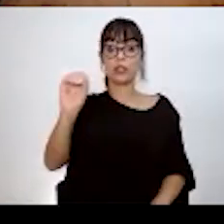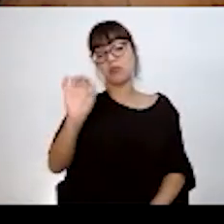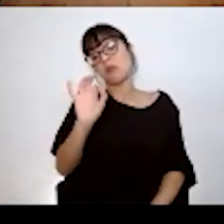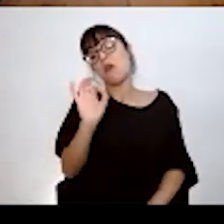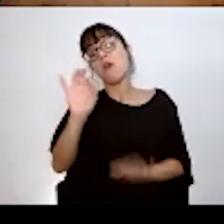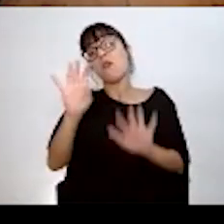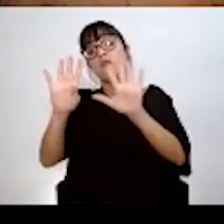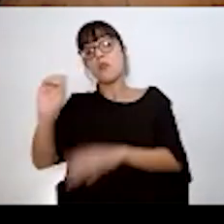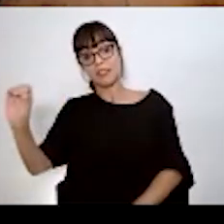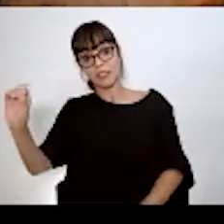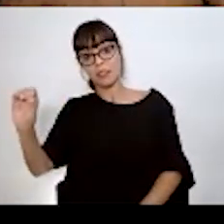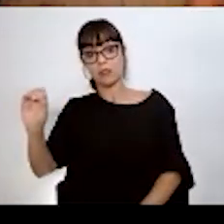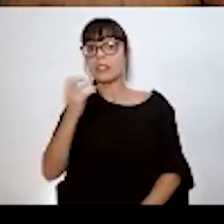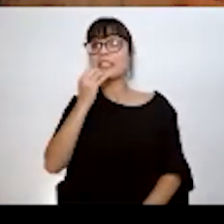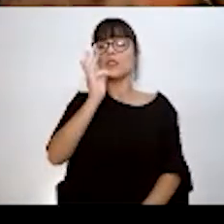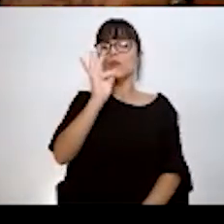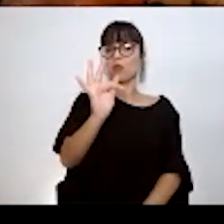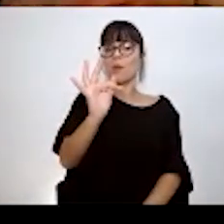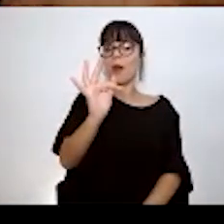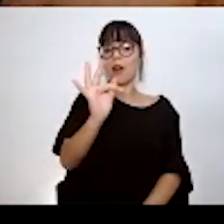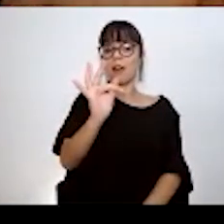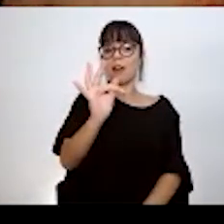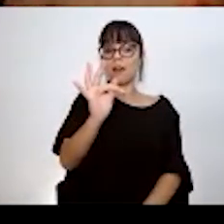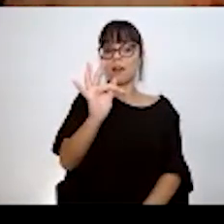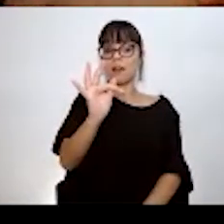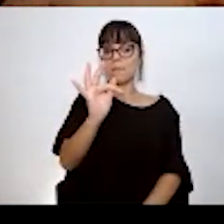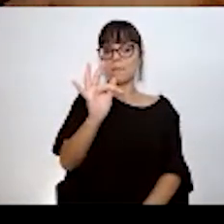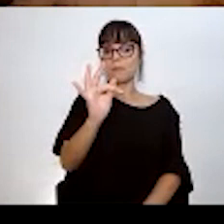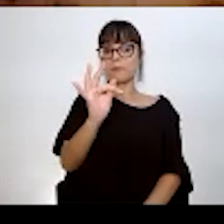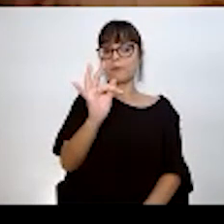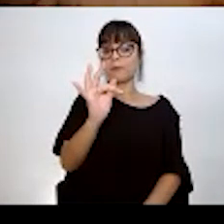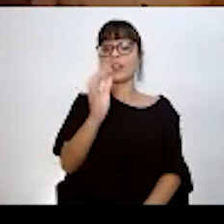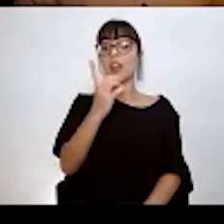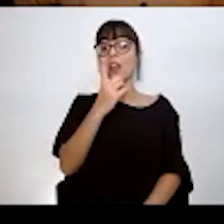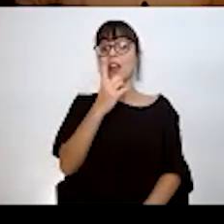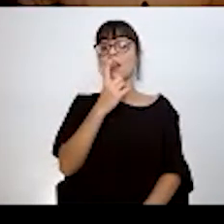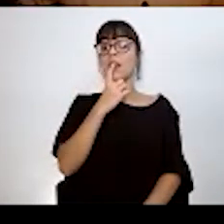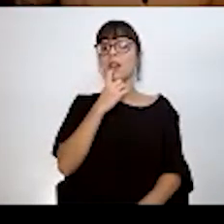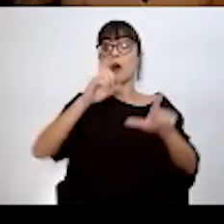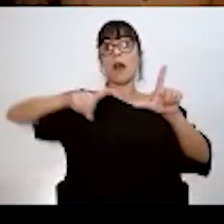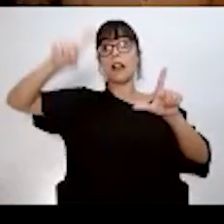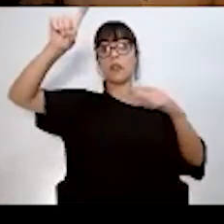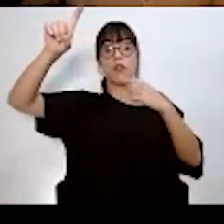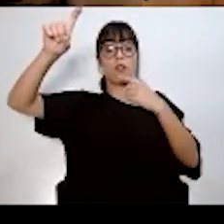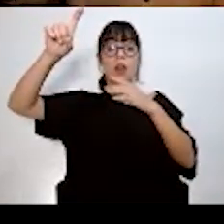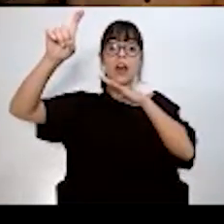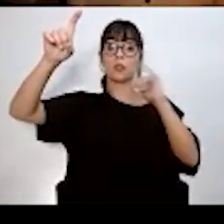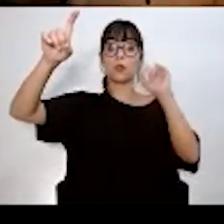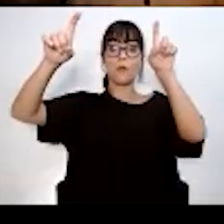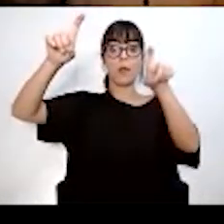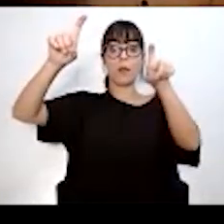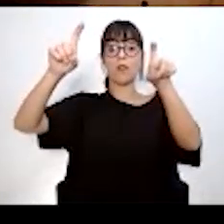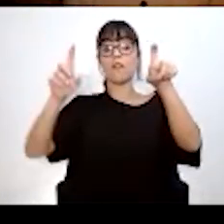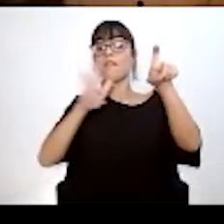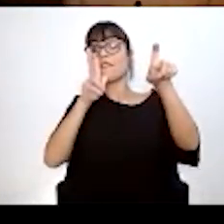tienen un peso específico por encima de la que está marcada en azul o que está marcada en verde, ¿no? Es decir, lo que hacemos es